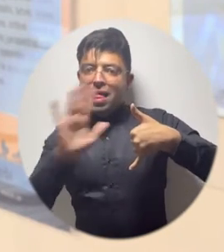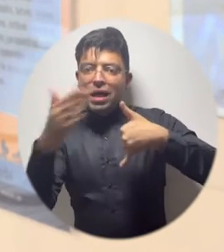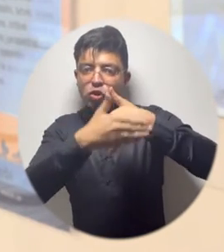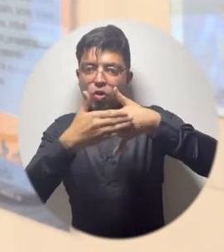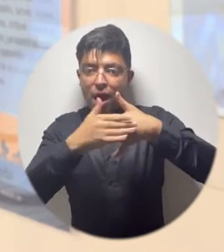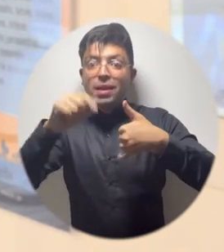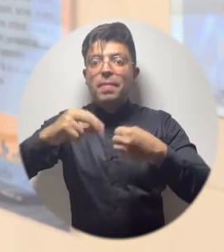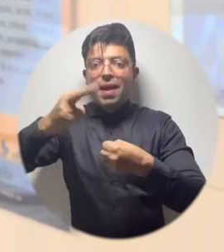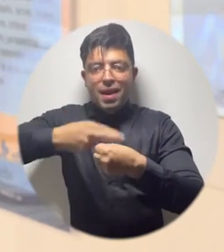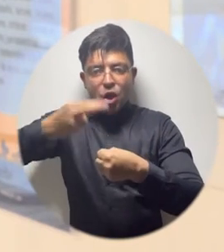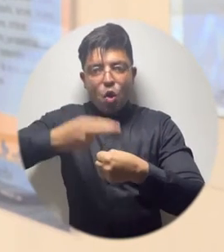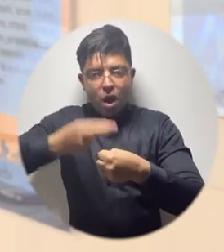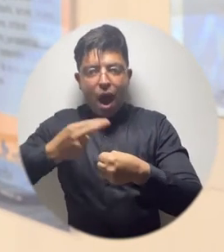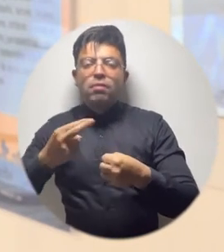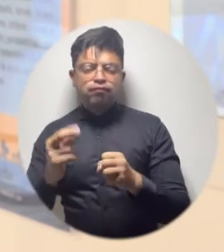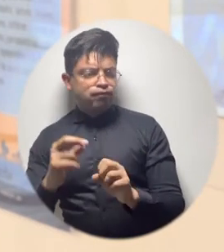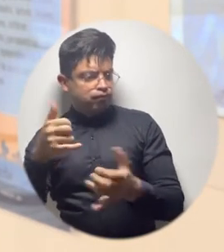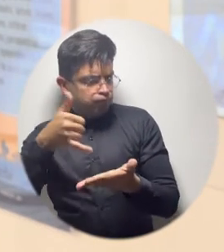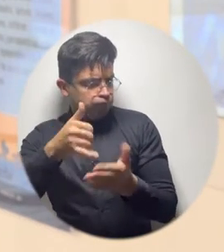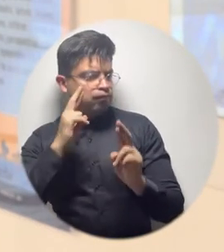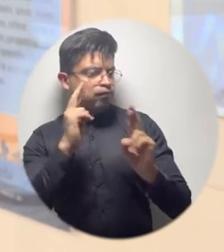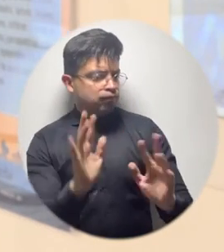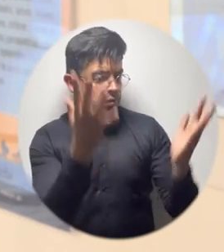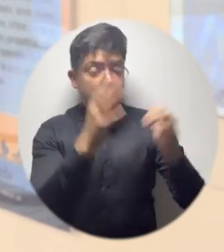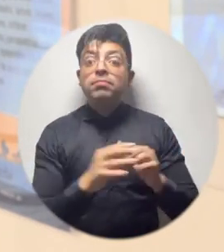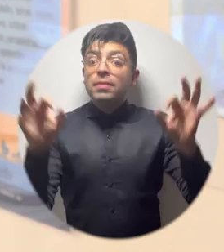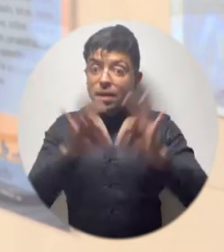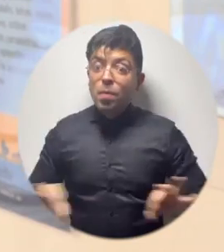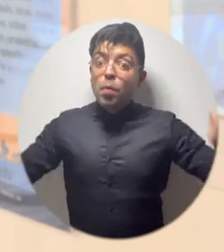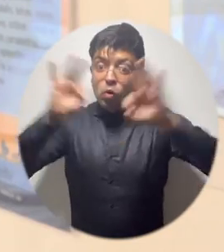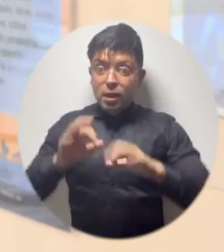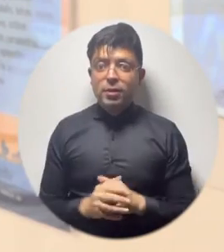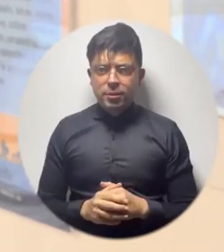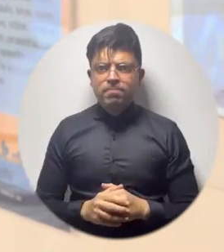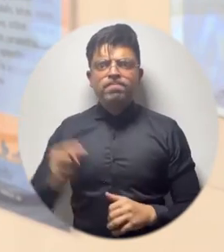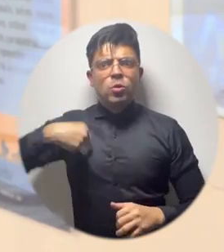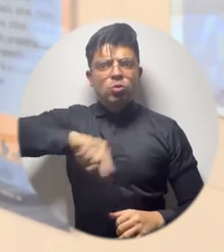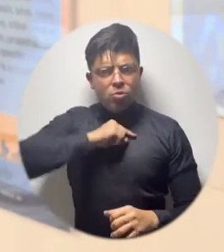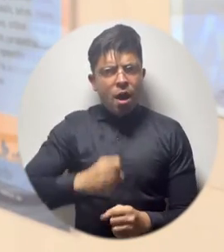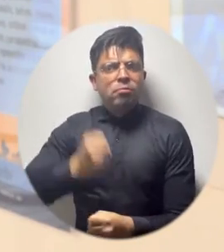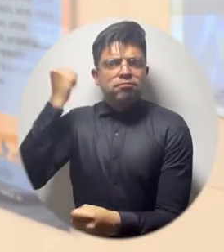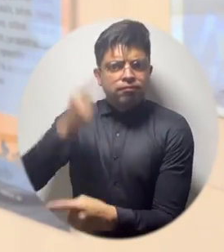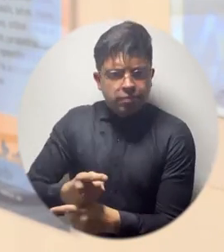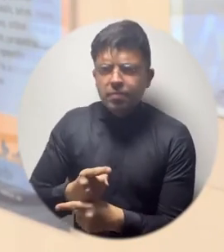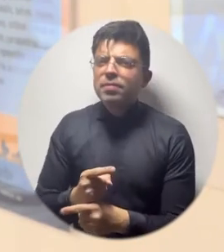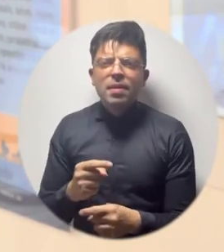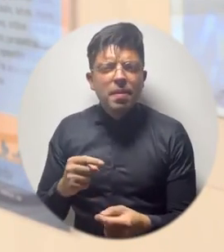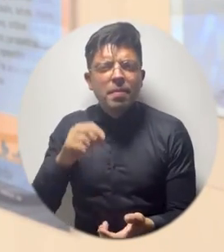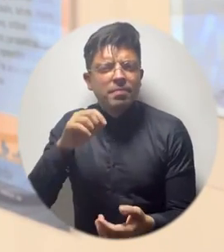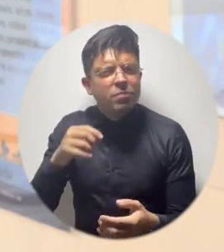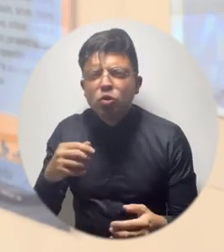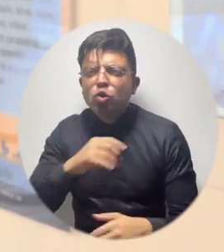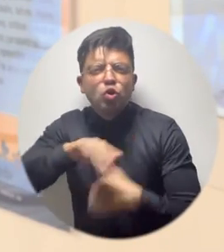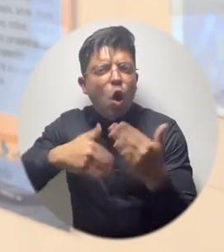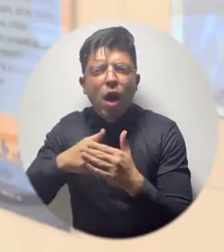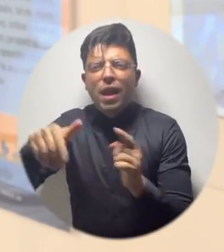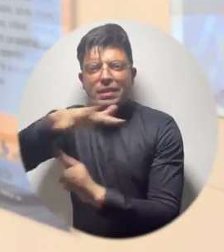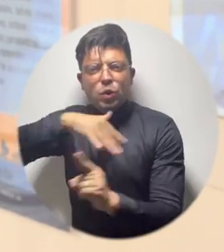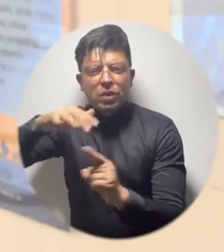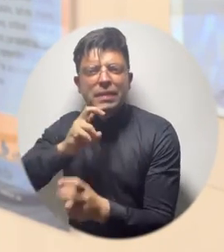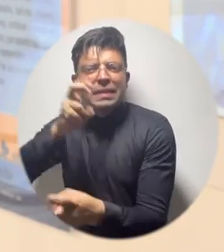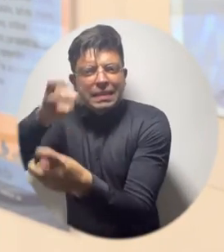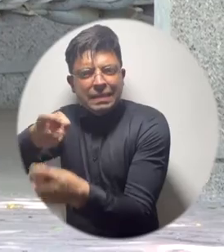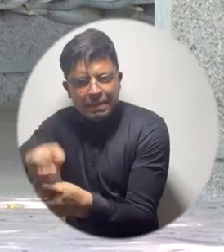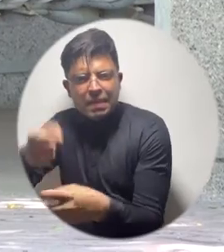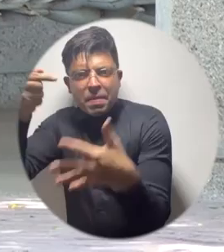nivel regional, muy importantes. Y hemos logrado conciliar todas las